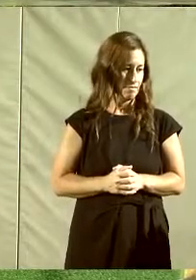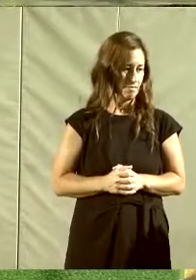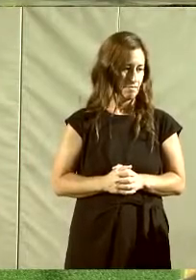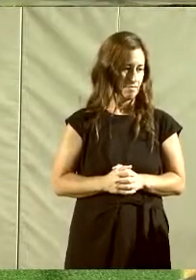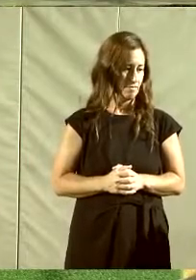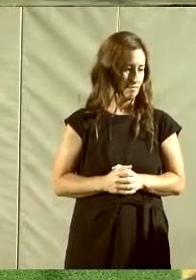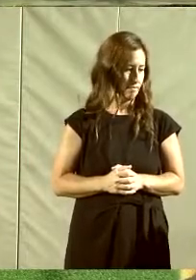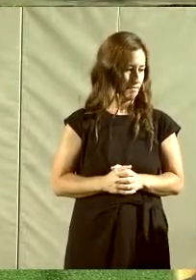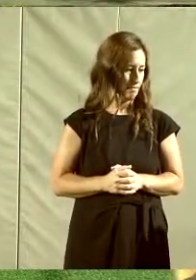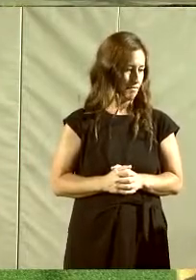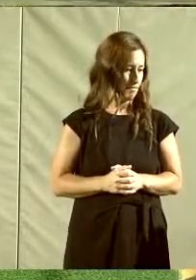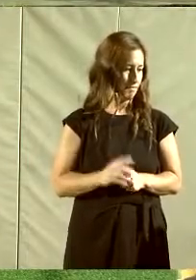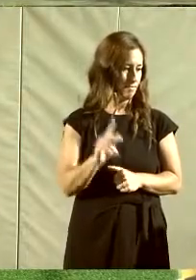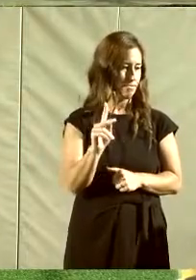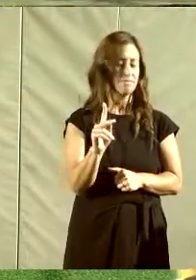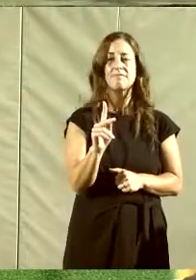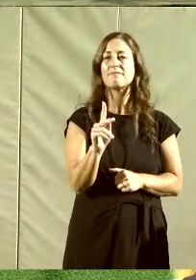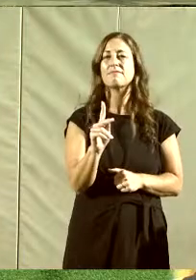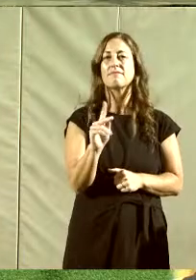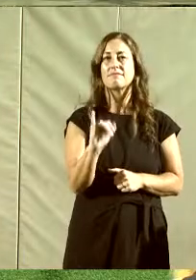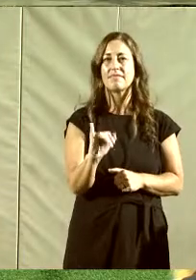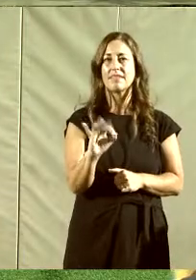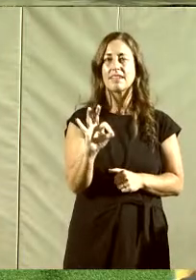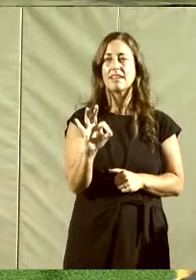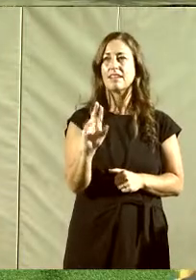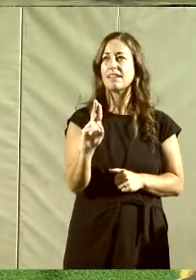Kai Führer.